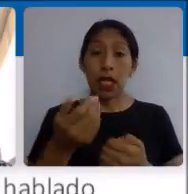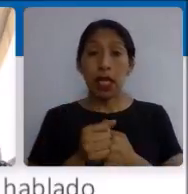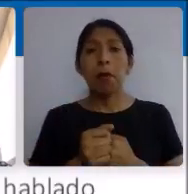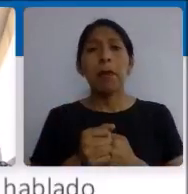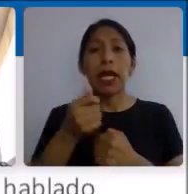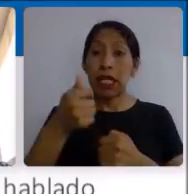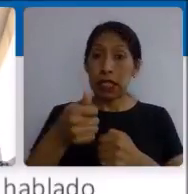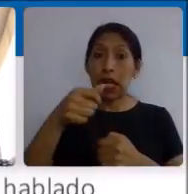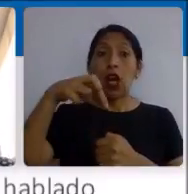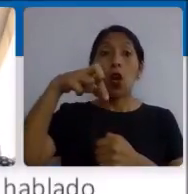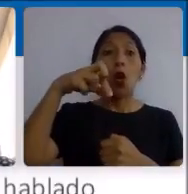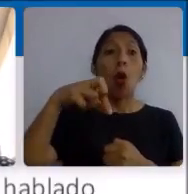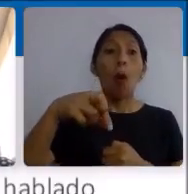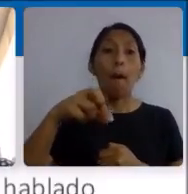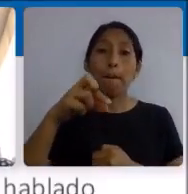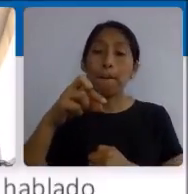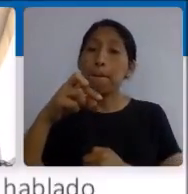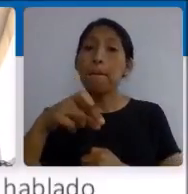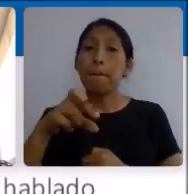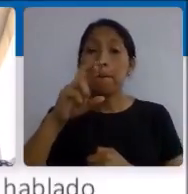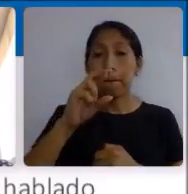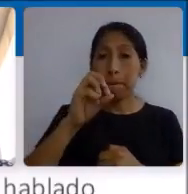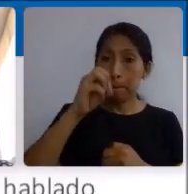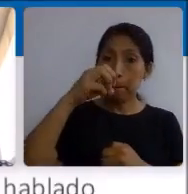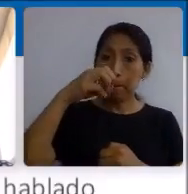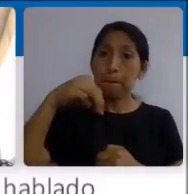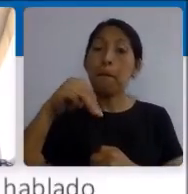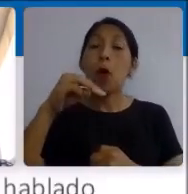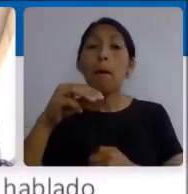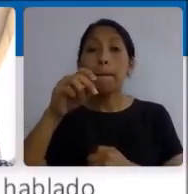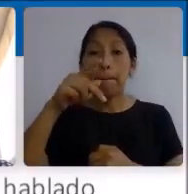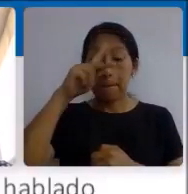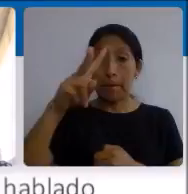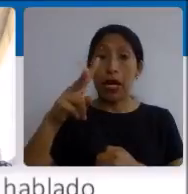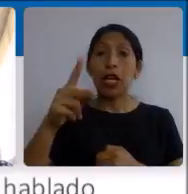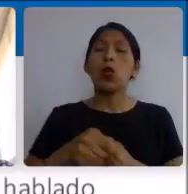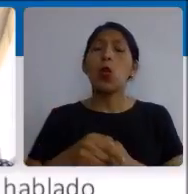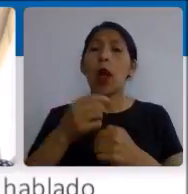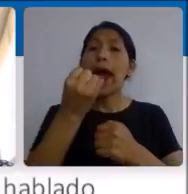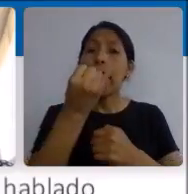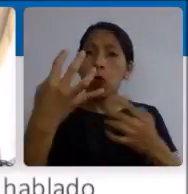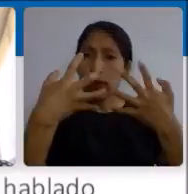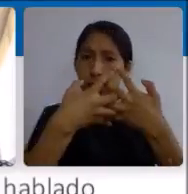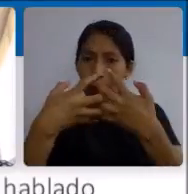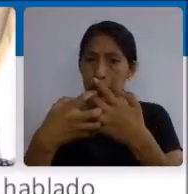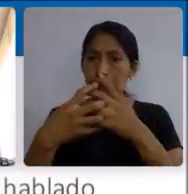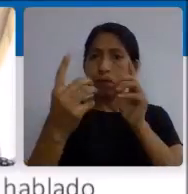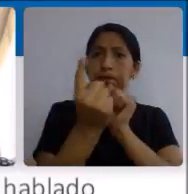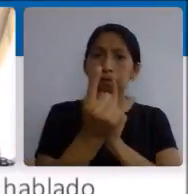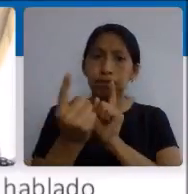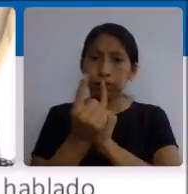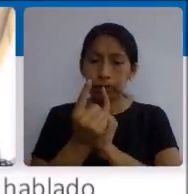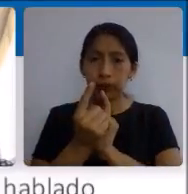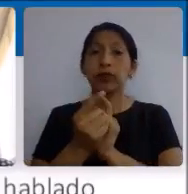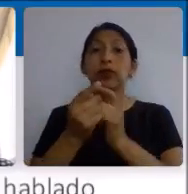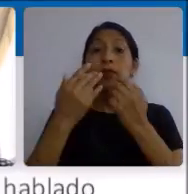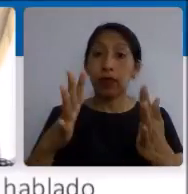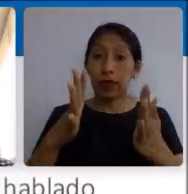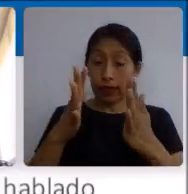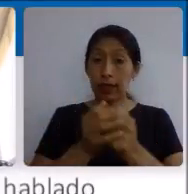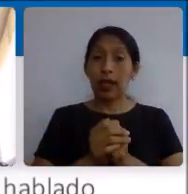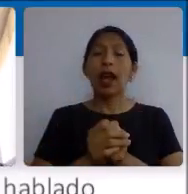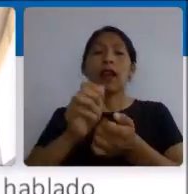como PromPerú nos hemos querido acercar a algunas empresas para alguna oportunidad y les hemos escrito un